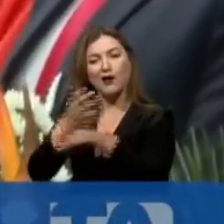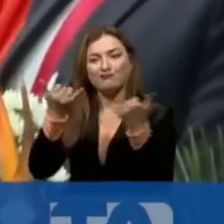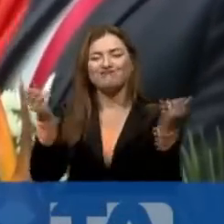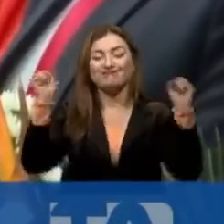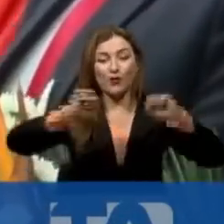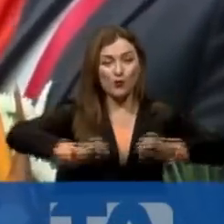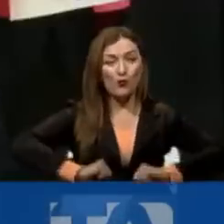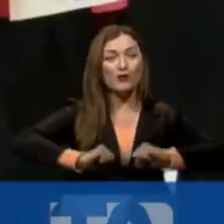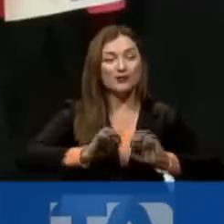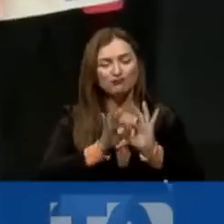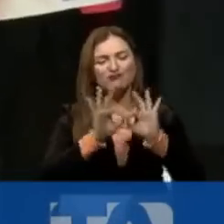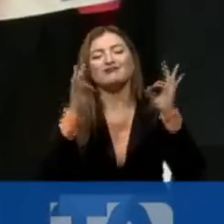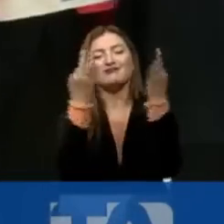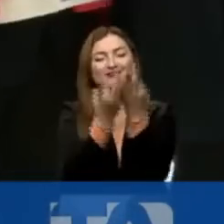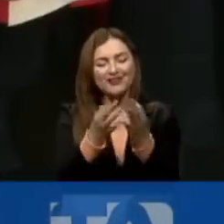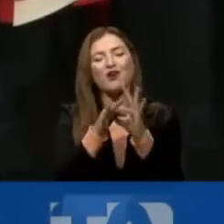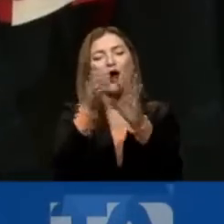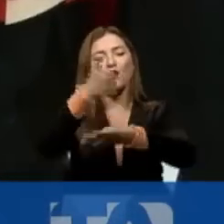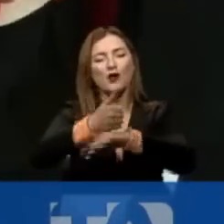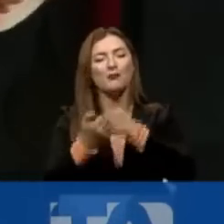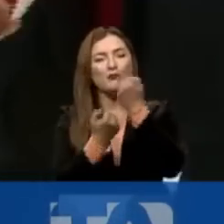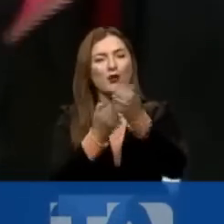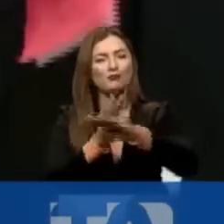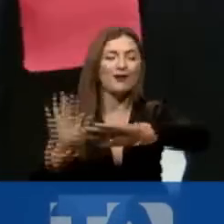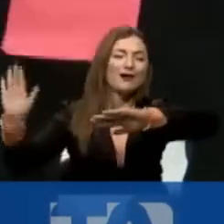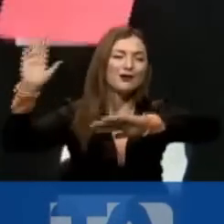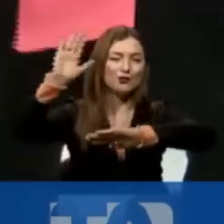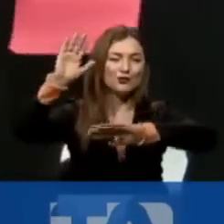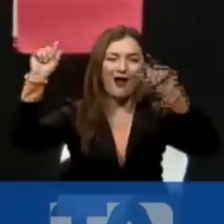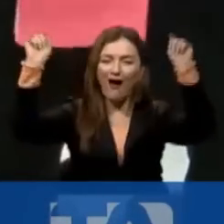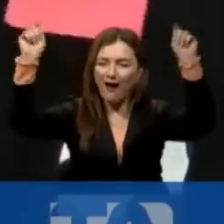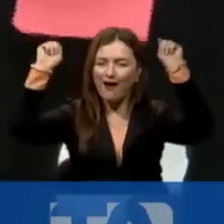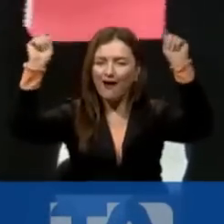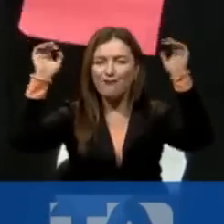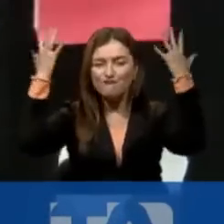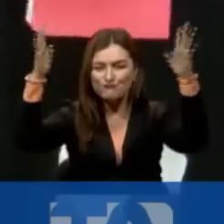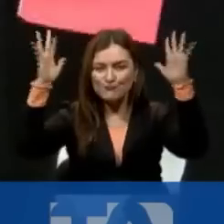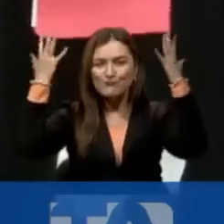los alumnos recibieron el juramento de rigor. ¡Que viva los graduados!